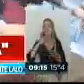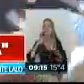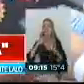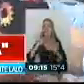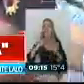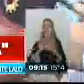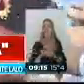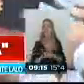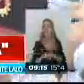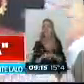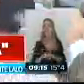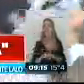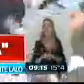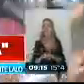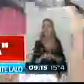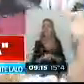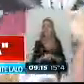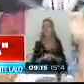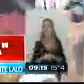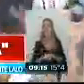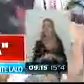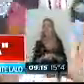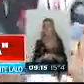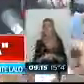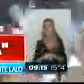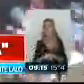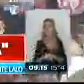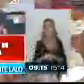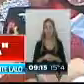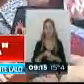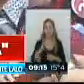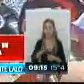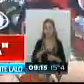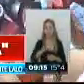la clave era perderle el respeto, salir a matar. No, sí,